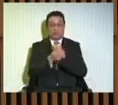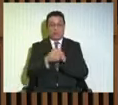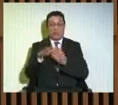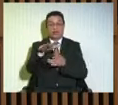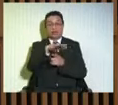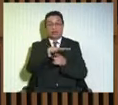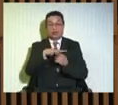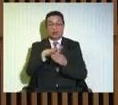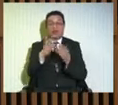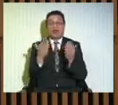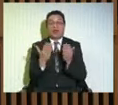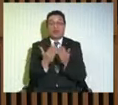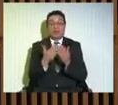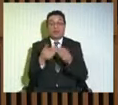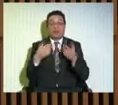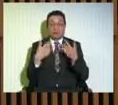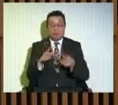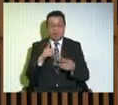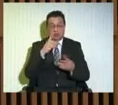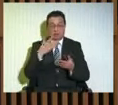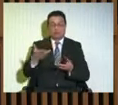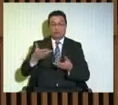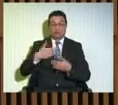en que los estudiantes recibían